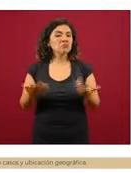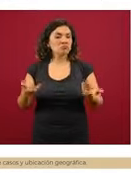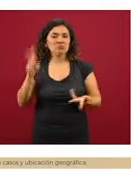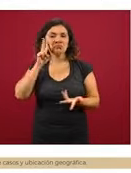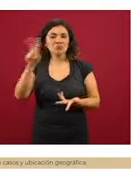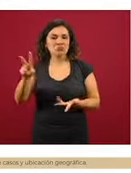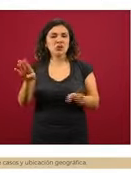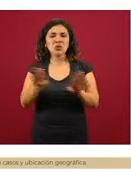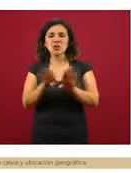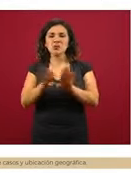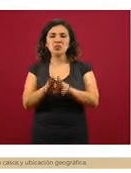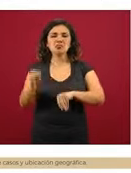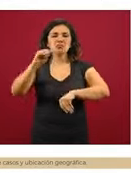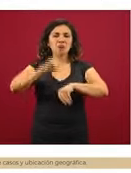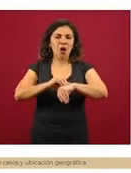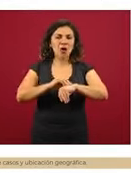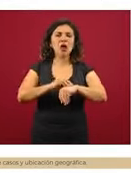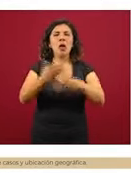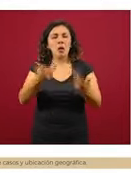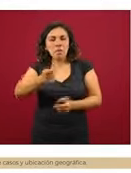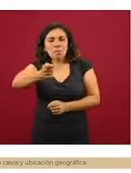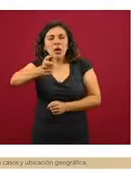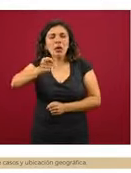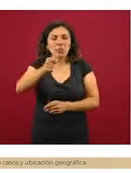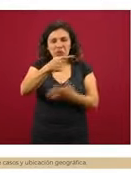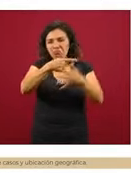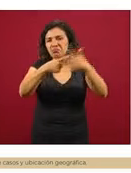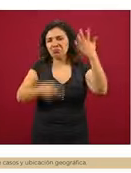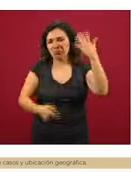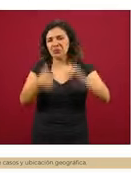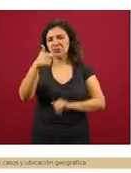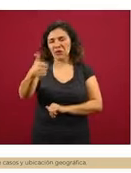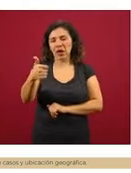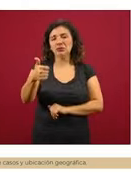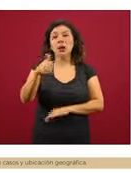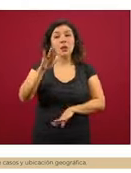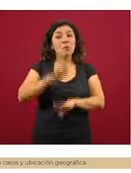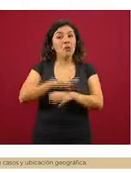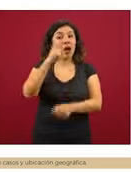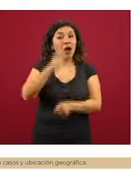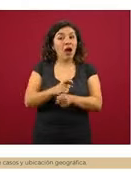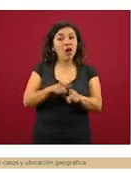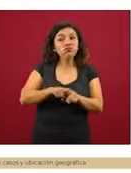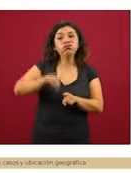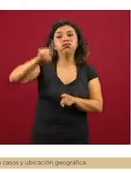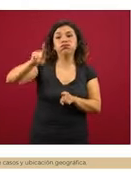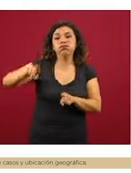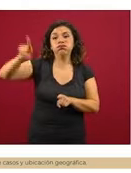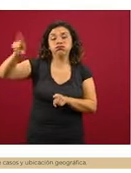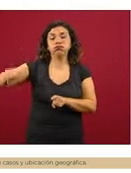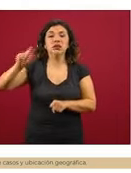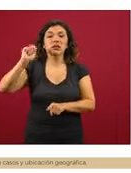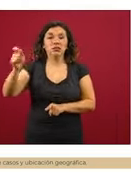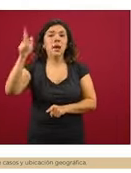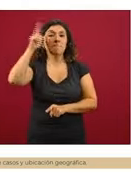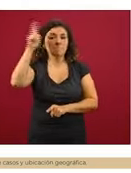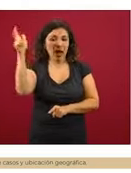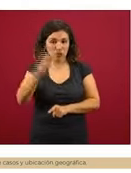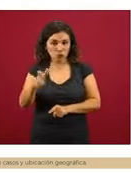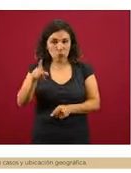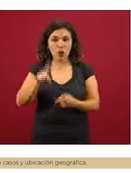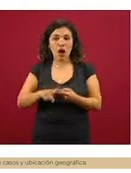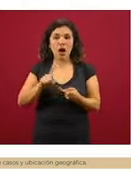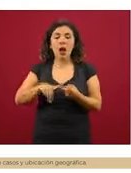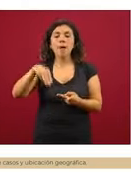Prácticamente un comportamiento, digamos que similar entre ellos. Los que contribuyen prácticamente a la curva estatal vienen a ser precisamente Pachuca